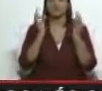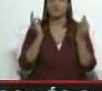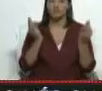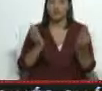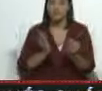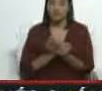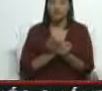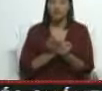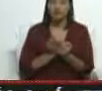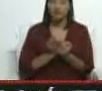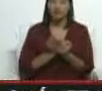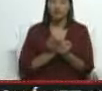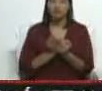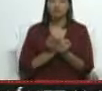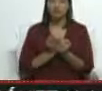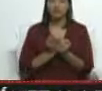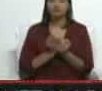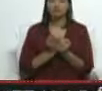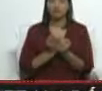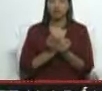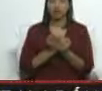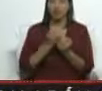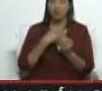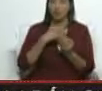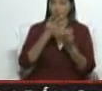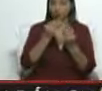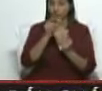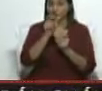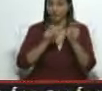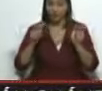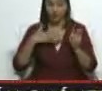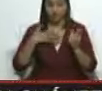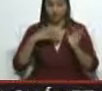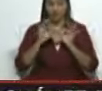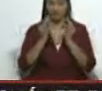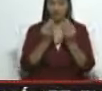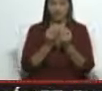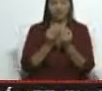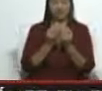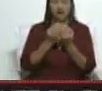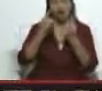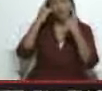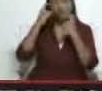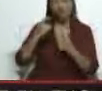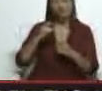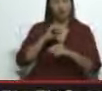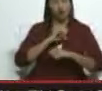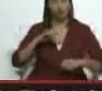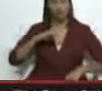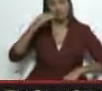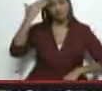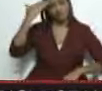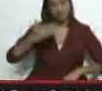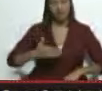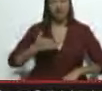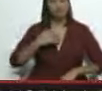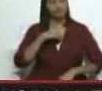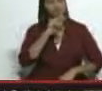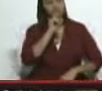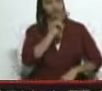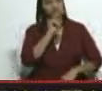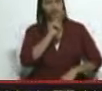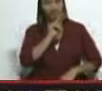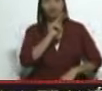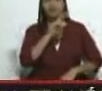hizo entre las filas de nuestra Fuerza Armada para que nuestros hombres y mujeres de uniforme puedan